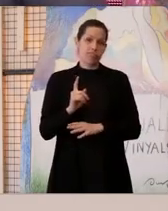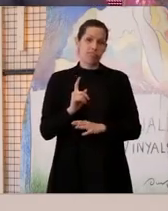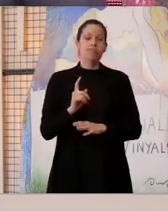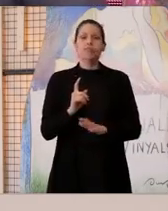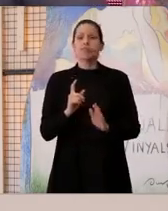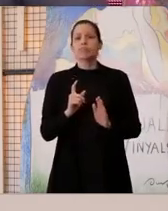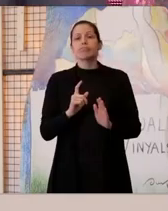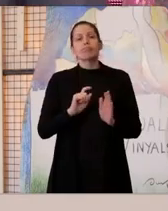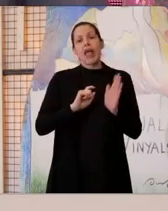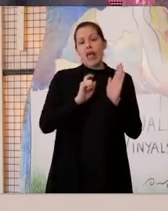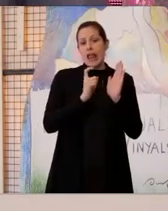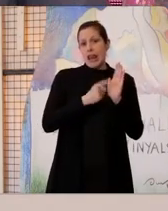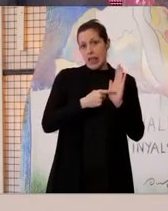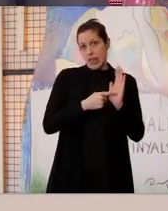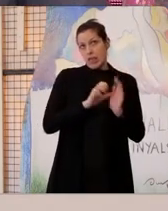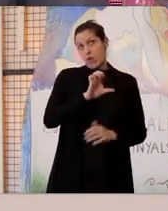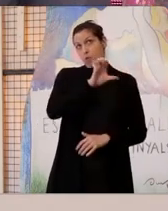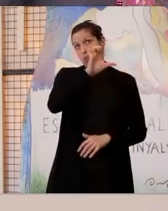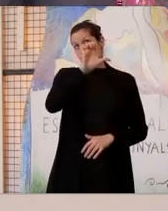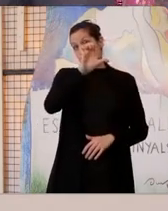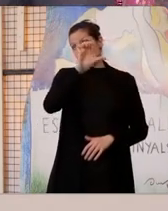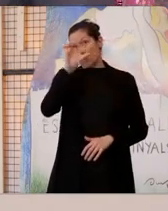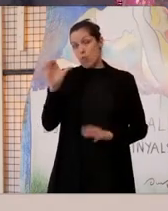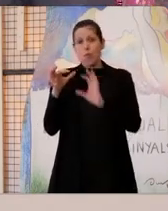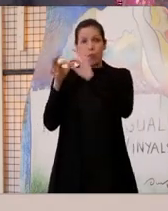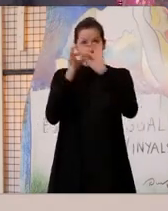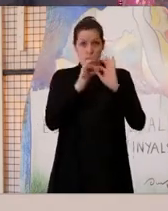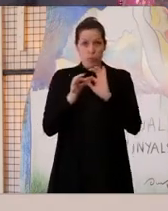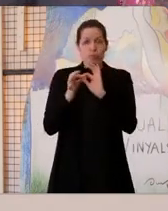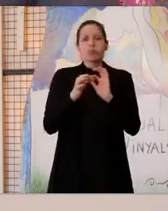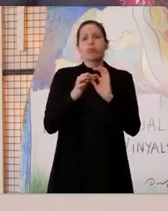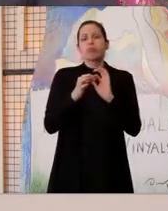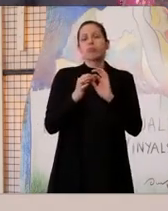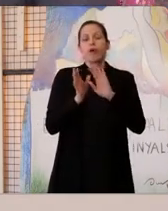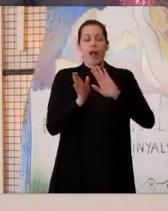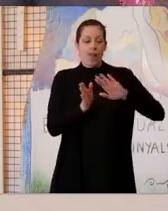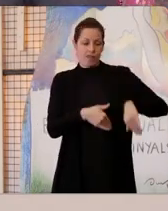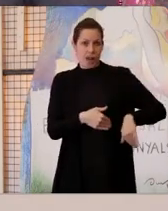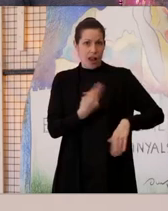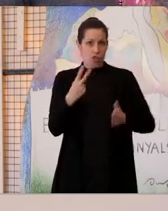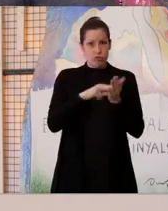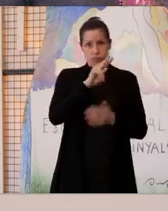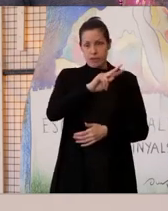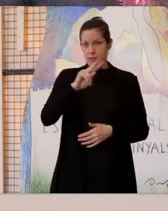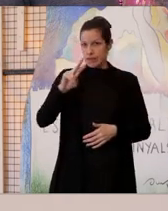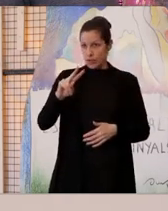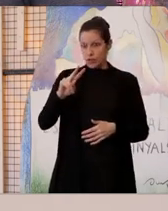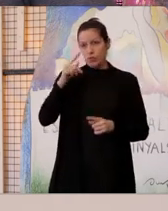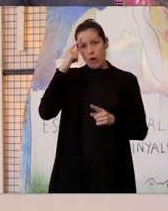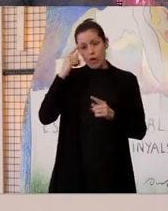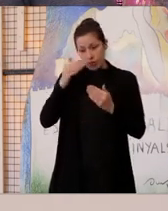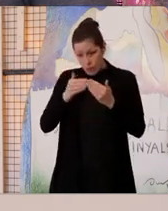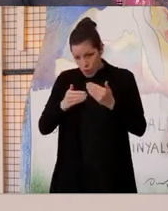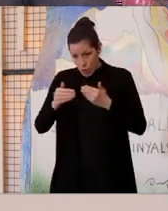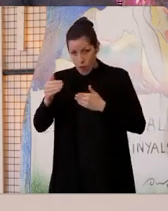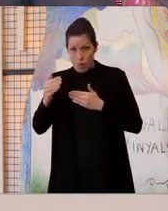Europea a finales del 22 de dar hasta 26 para yo creo que